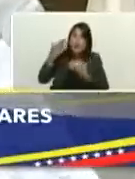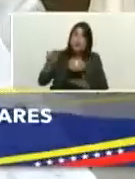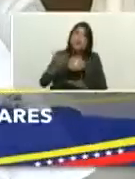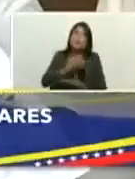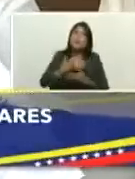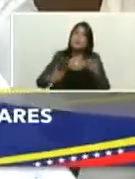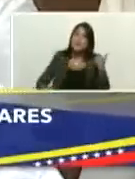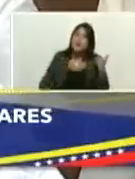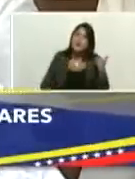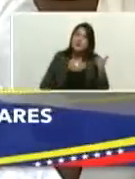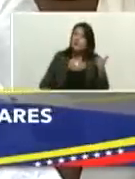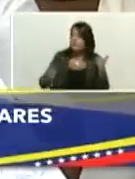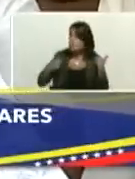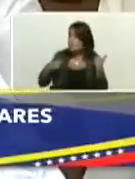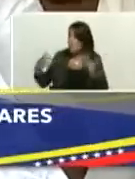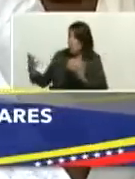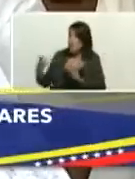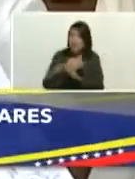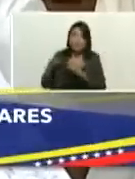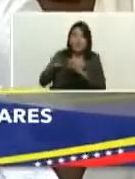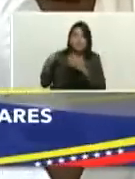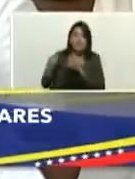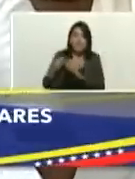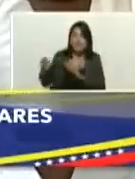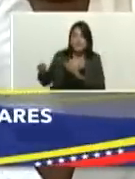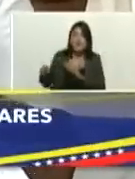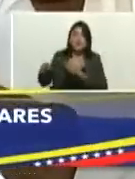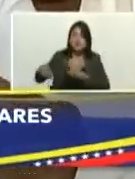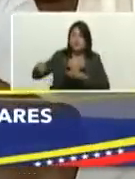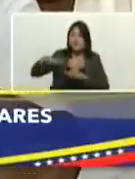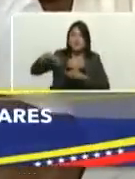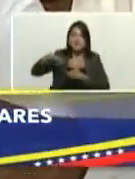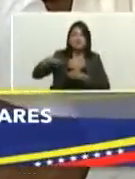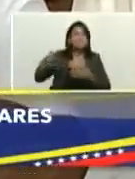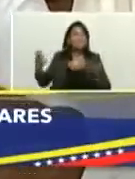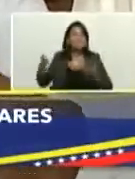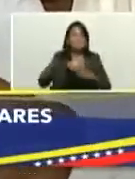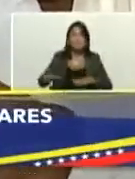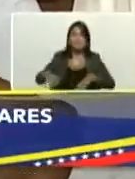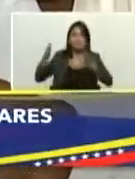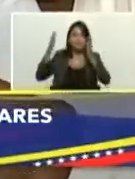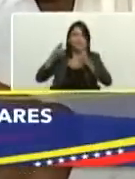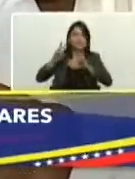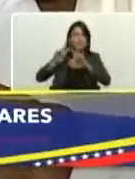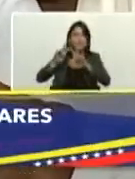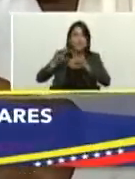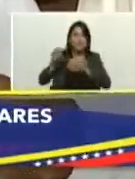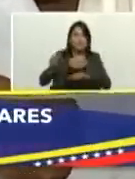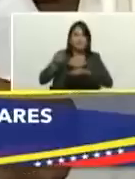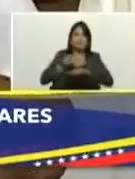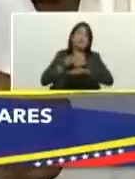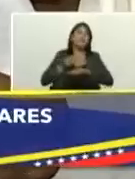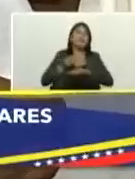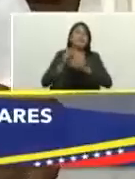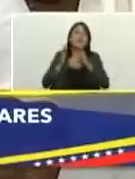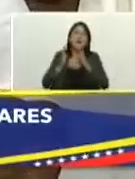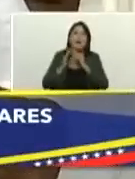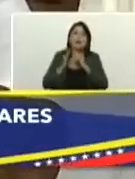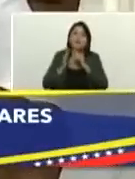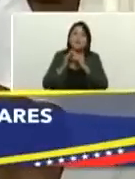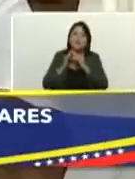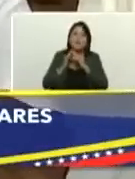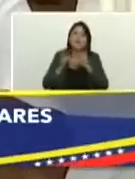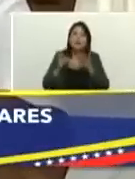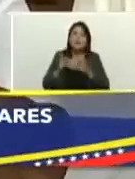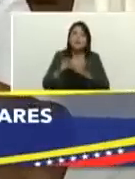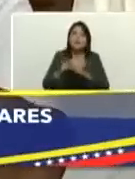me encuentro con mi familia en el urbanismo El Gigante, recibiendo un apartamento mediante un crédito por